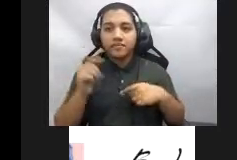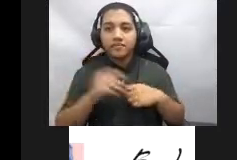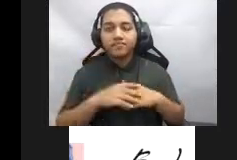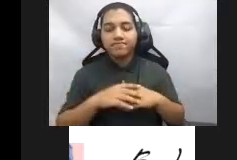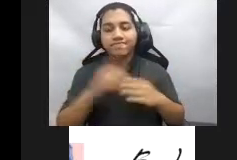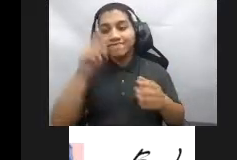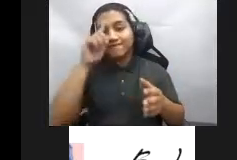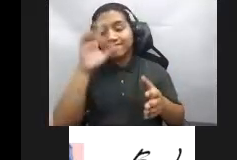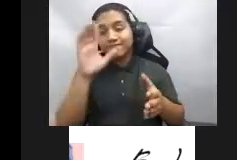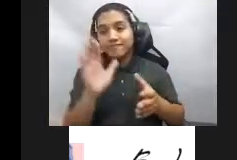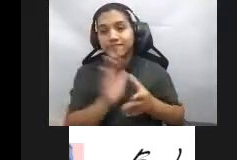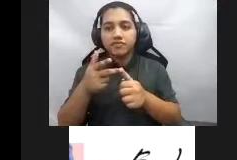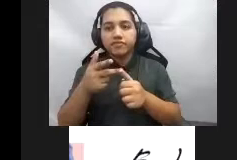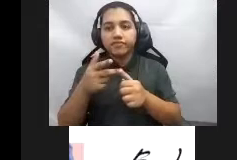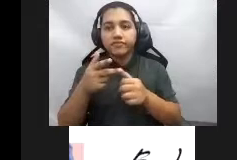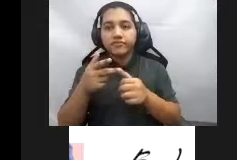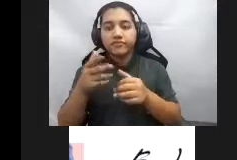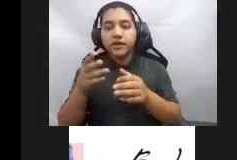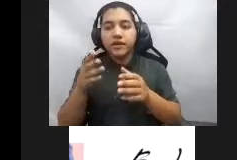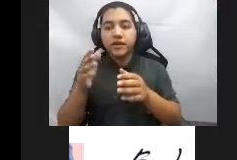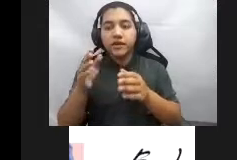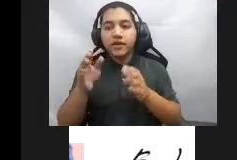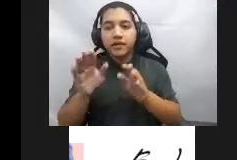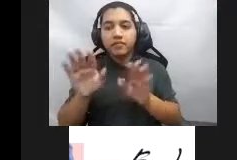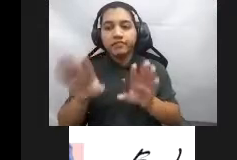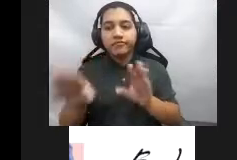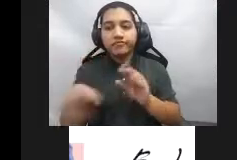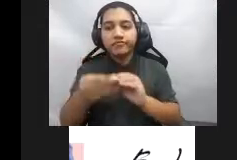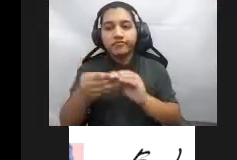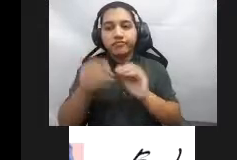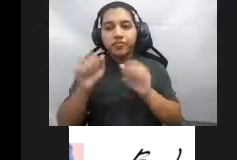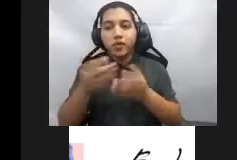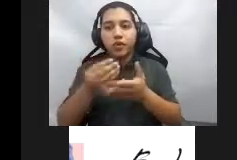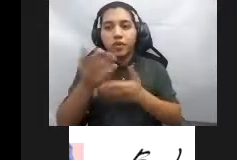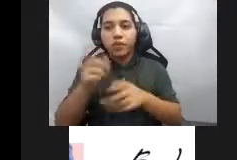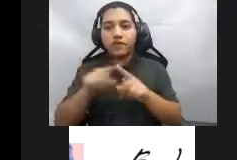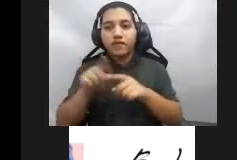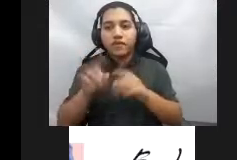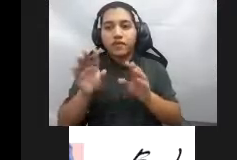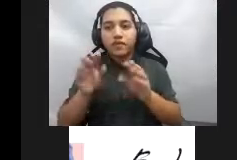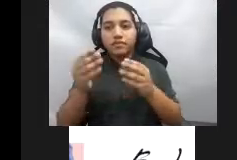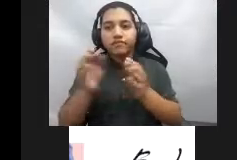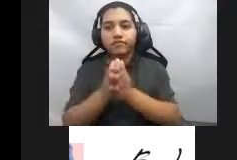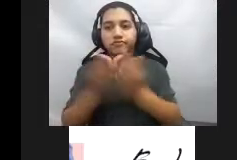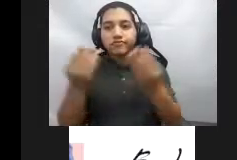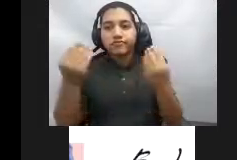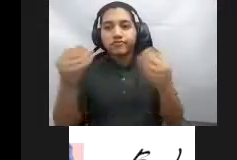Muchos de ellos, cuando cumplen su condena, se quedan en Puerto Rico y establecen familia, como este señor de